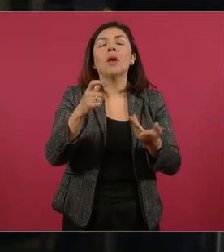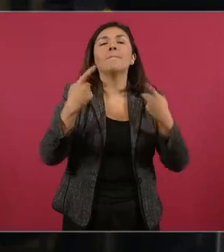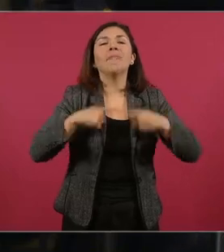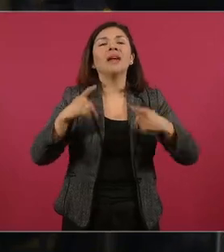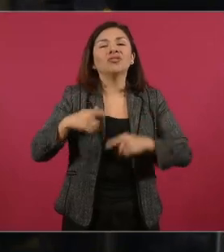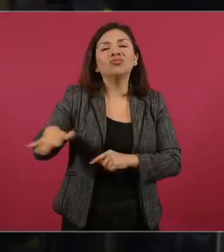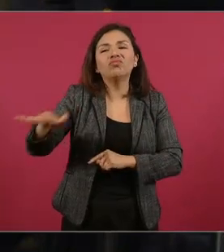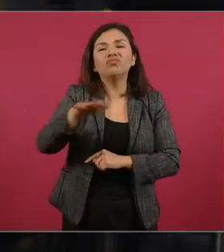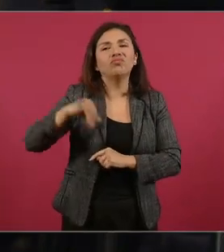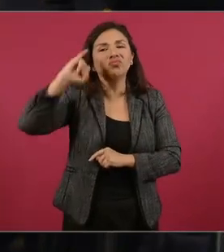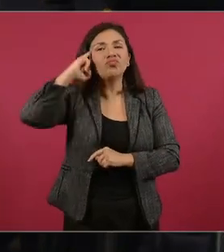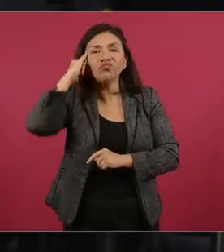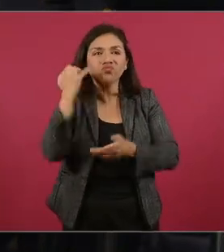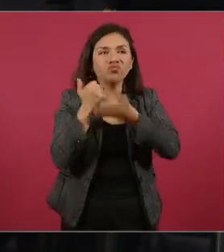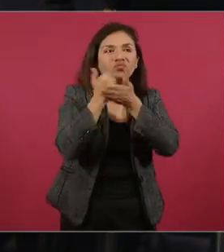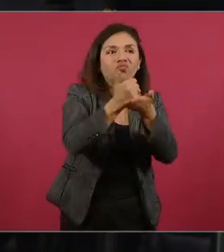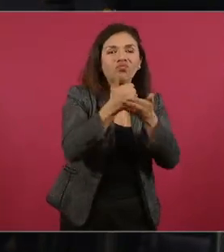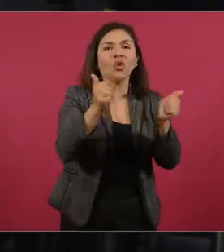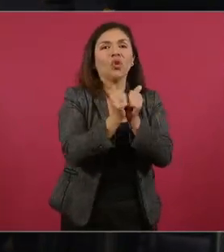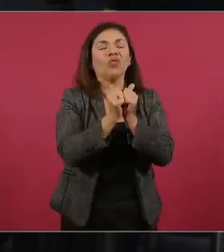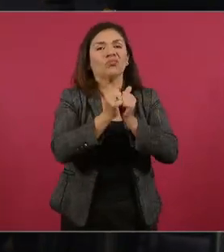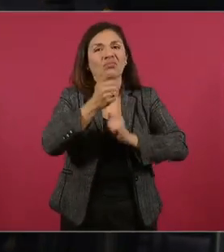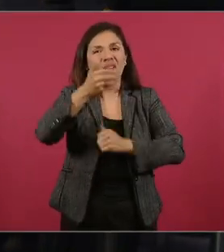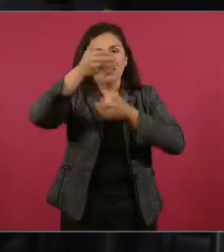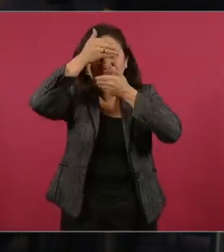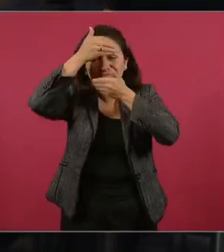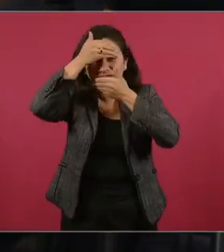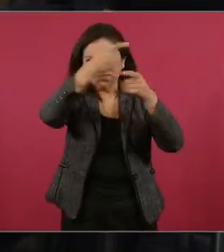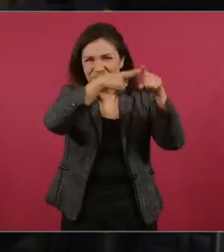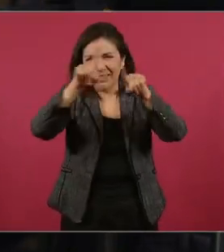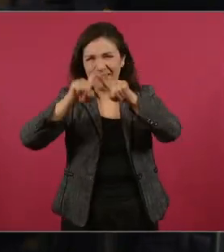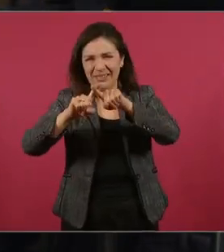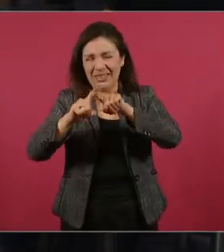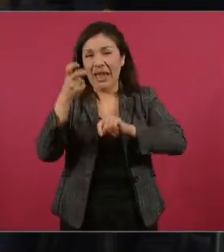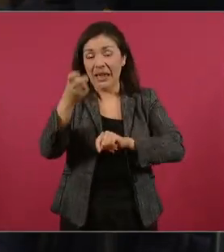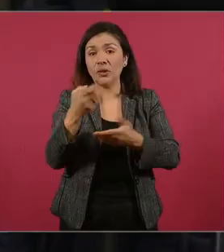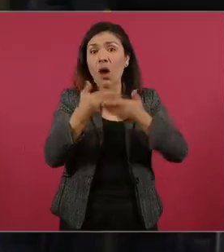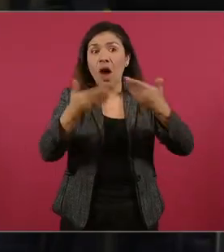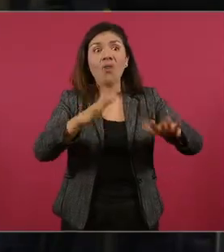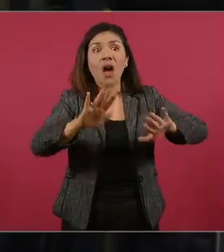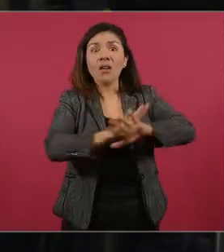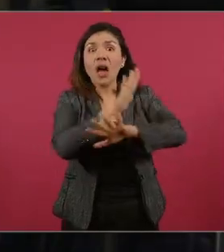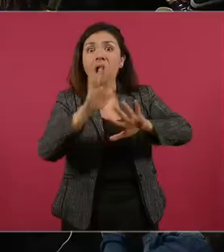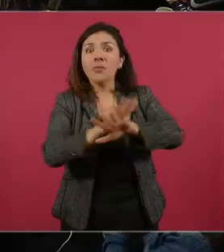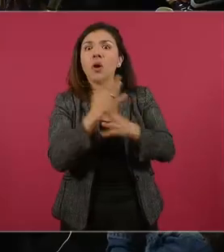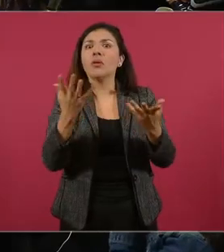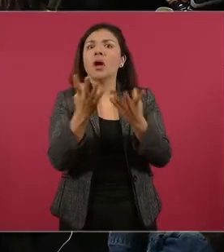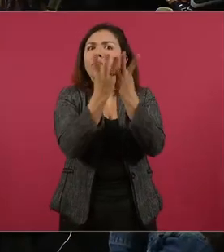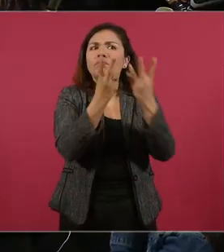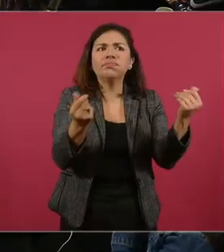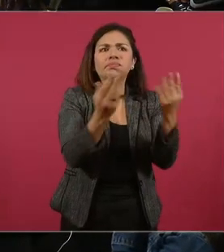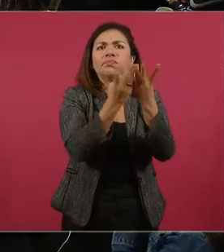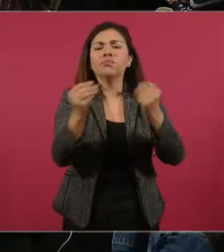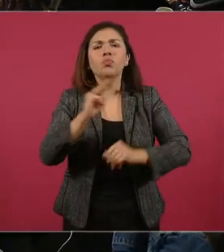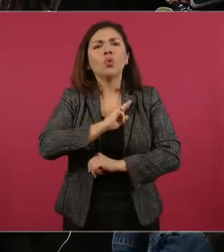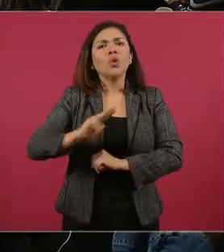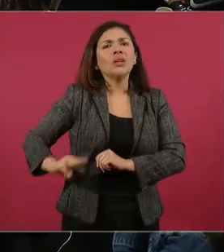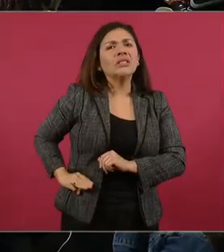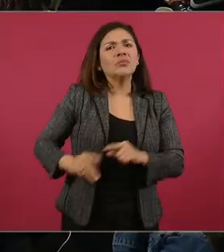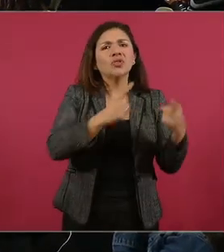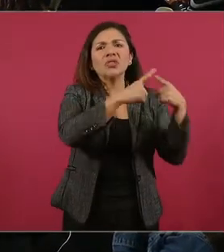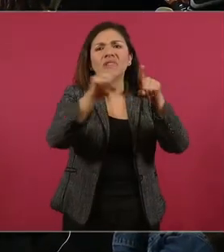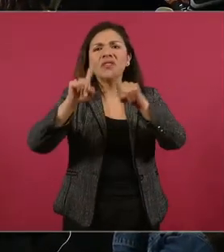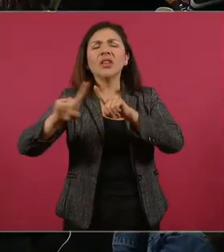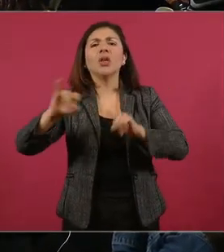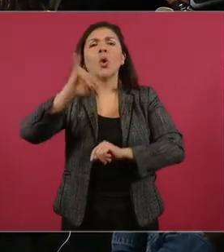indígenas, con todas estas comandancias de insurgencia, lo que mencionan recientemente, cambios en la estructura, desaparición de municipios autónomos rebeldes y las juntas